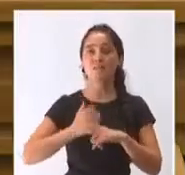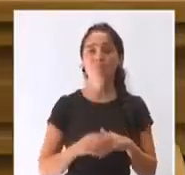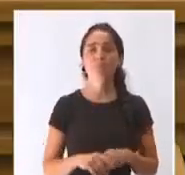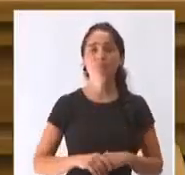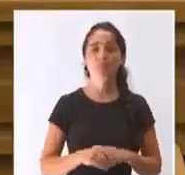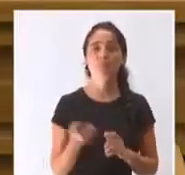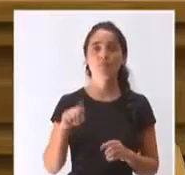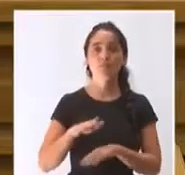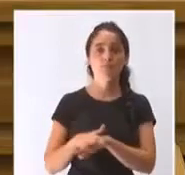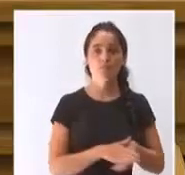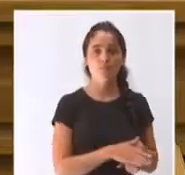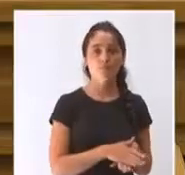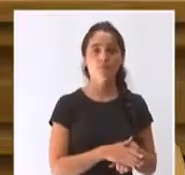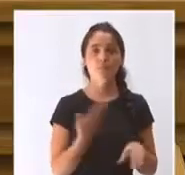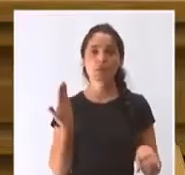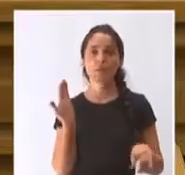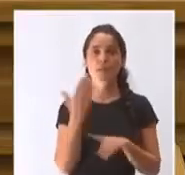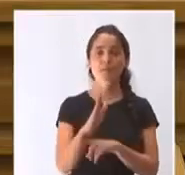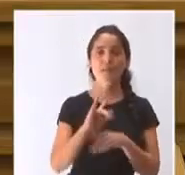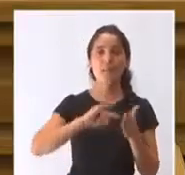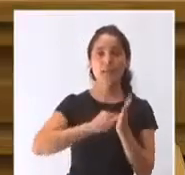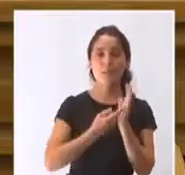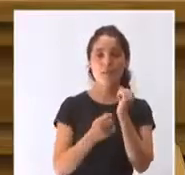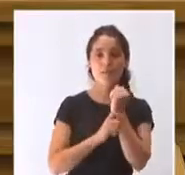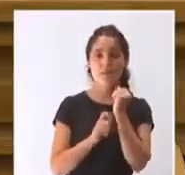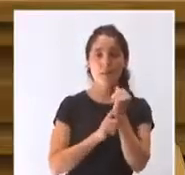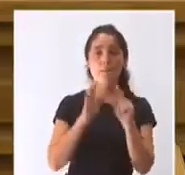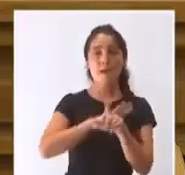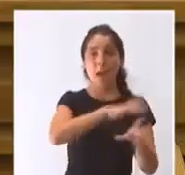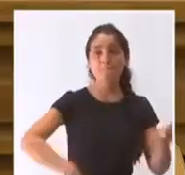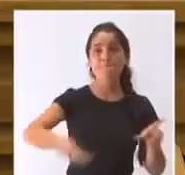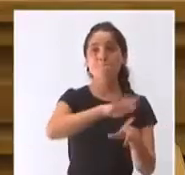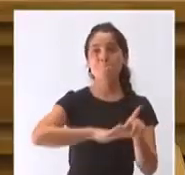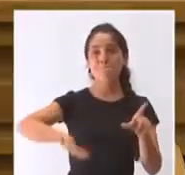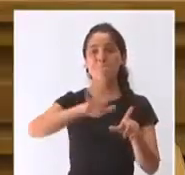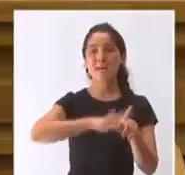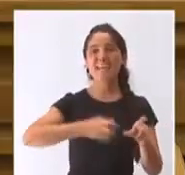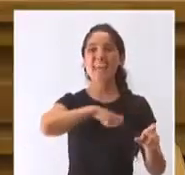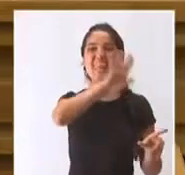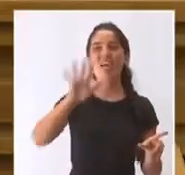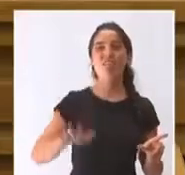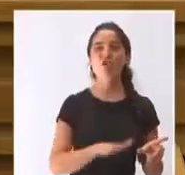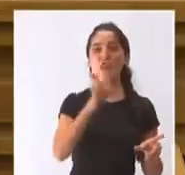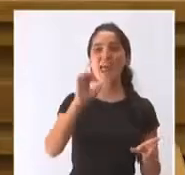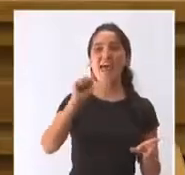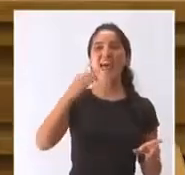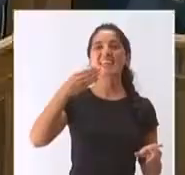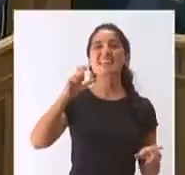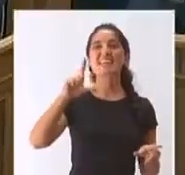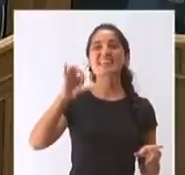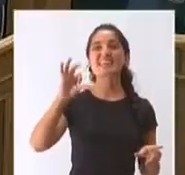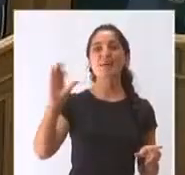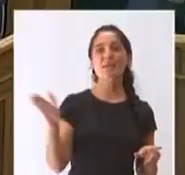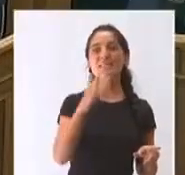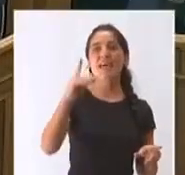plan estratégico para el parque nacional de las tablas de daimiel es más como saben los la